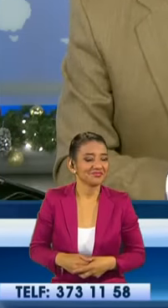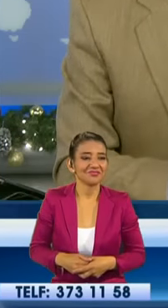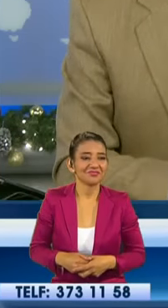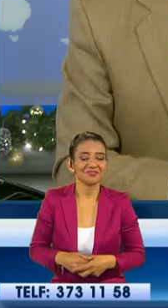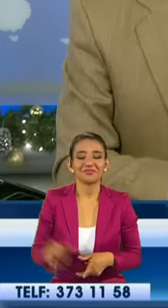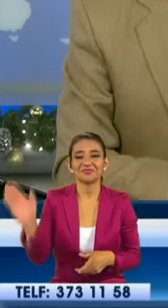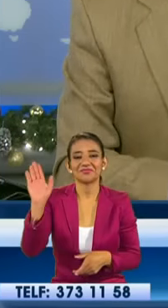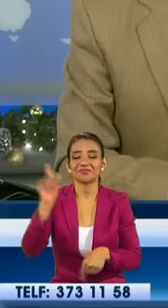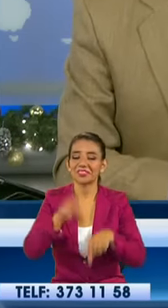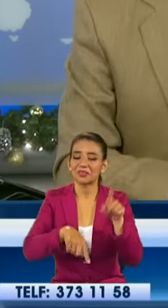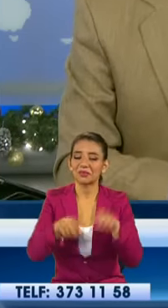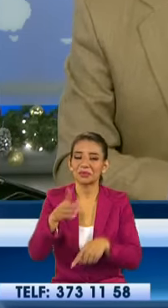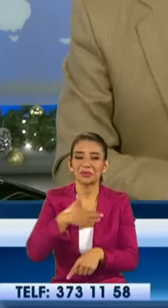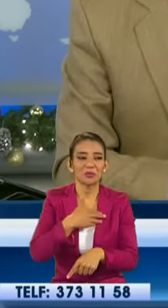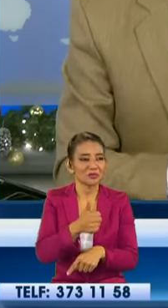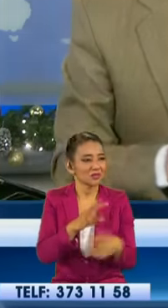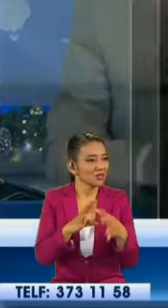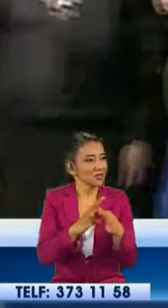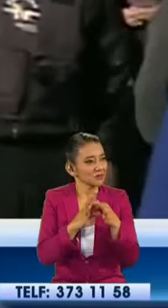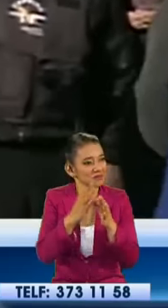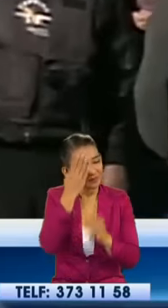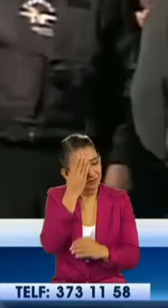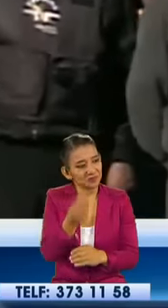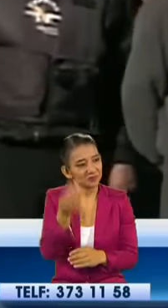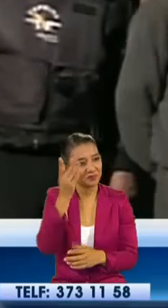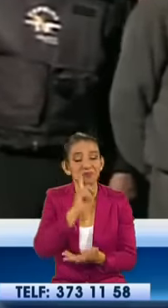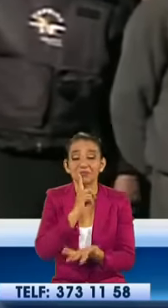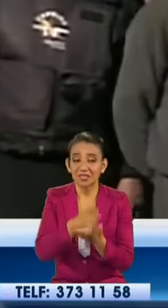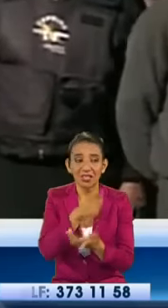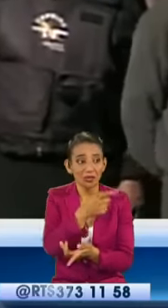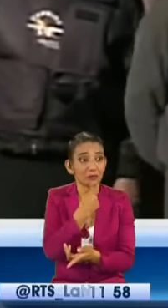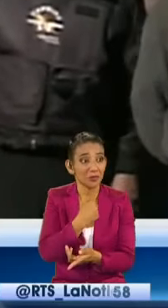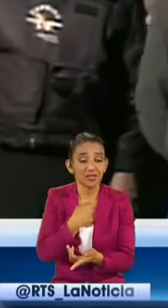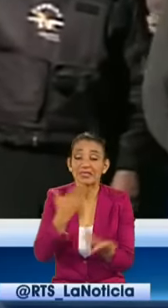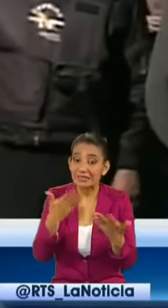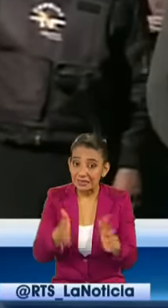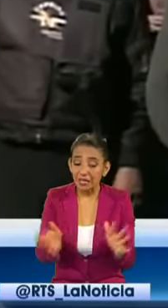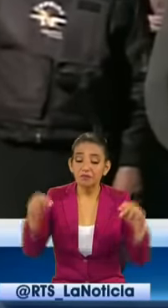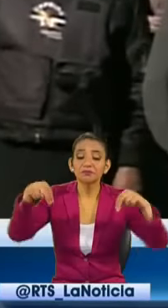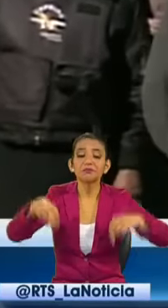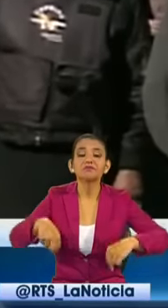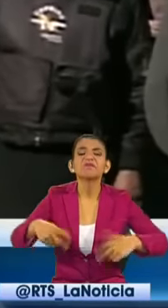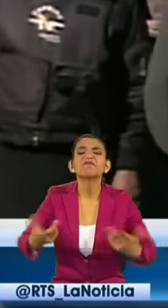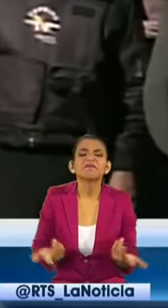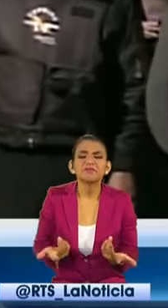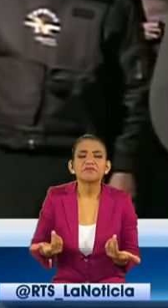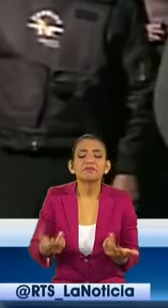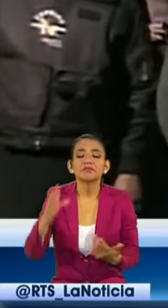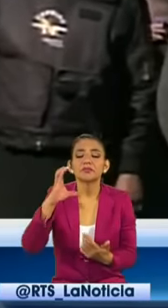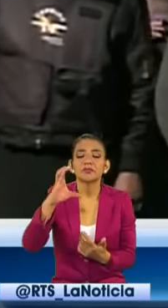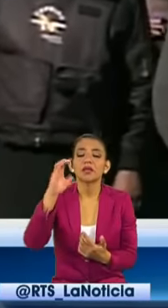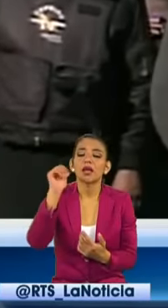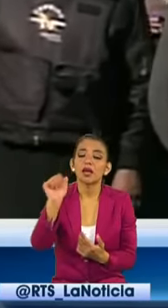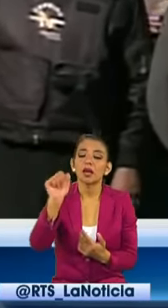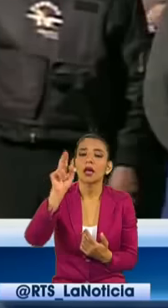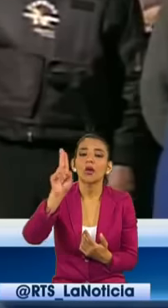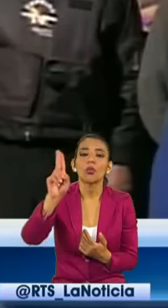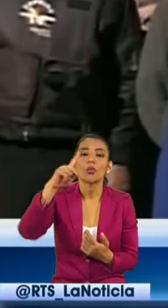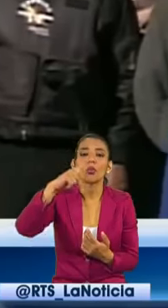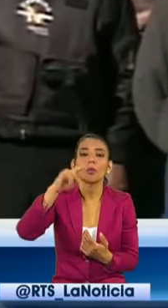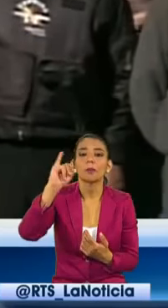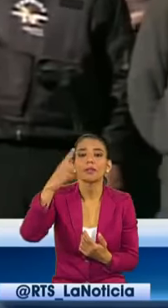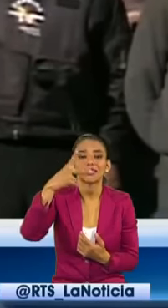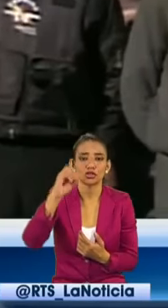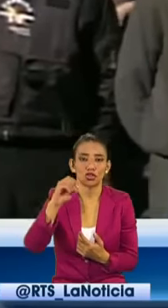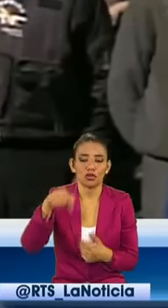Hola, ¿qué tal, amigos televidentes? Mi querido Robert, muy buenos días. En efecto, como tú lo mencionaste, nosotros nos encontramos aquí en Caupiche, en el sector sur de la ciudad, con un